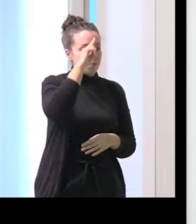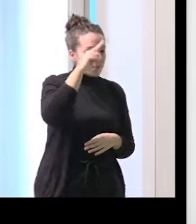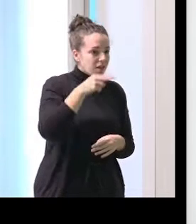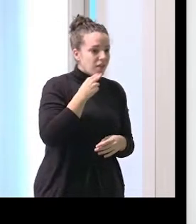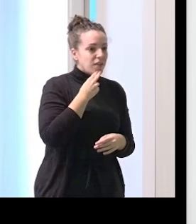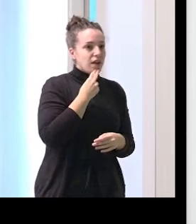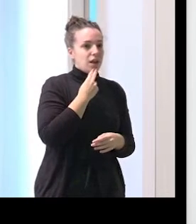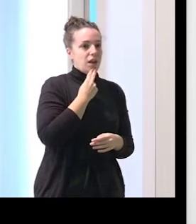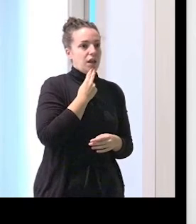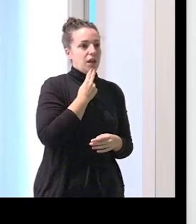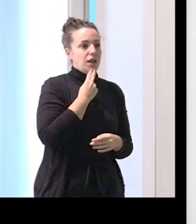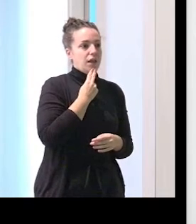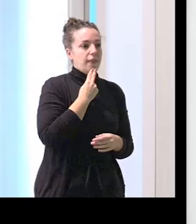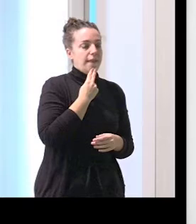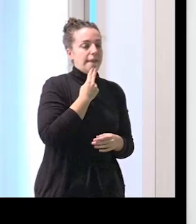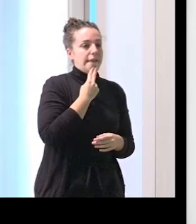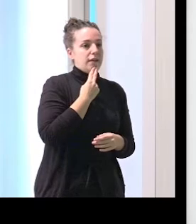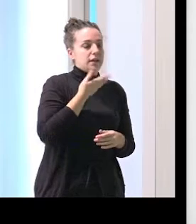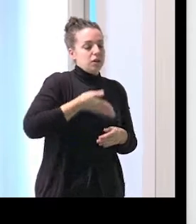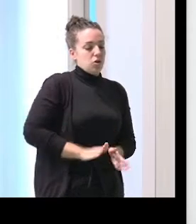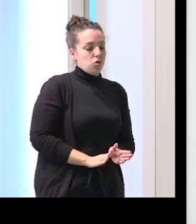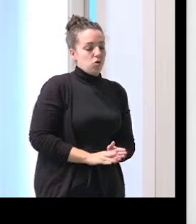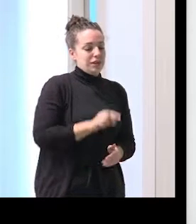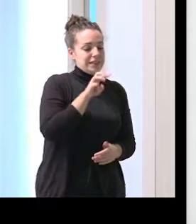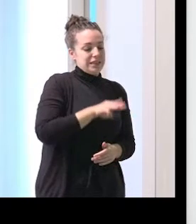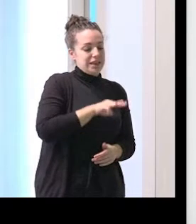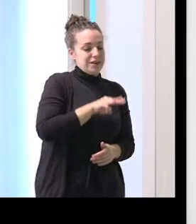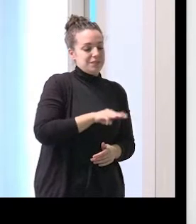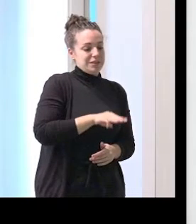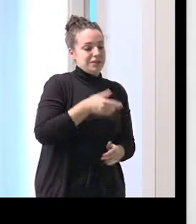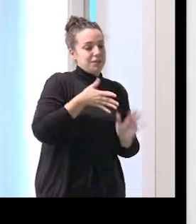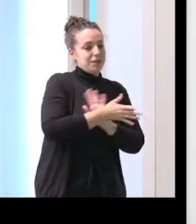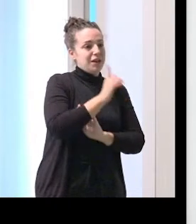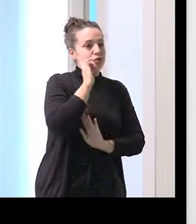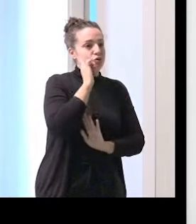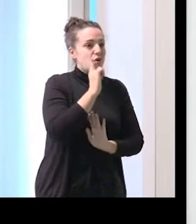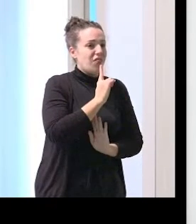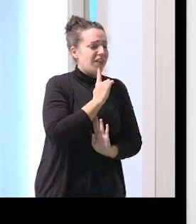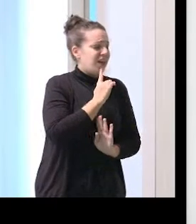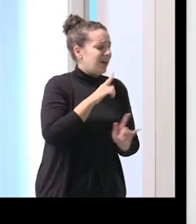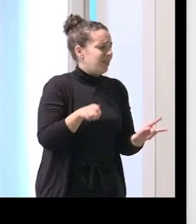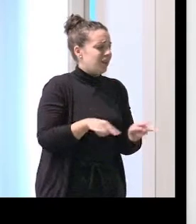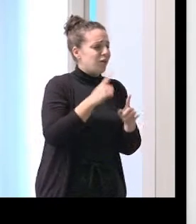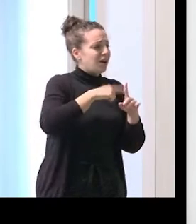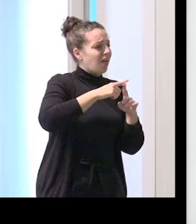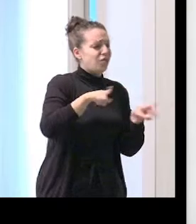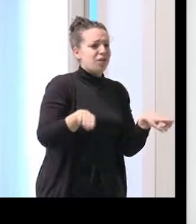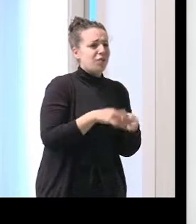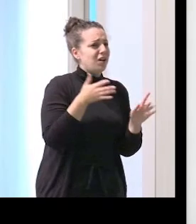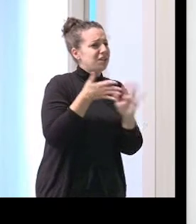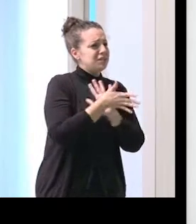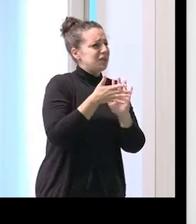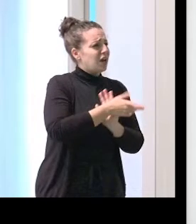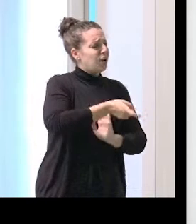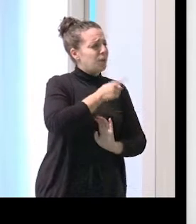con un niño de 3 meses de edad, explicarle que tiene una sordera de distinto grado, es indiferente, se lleva mal de todas las maneras y